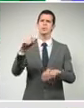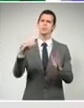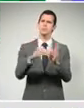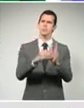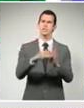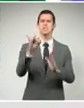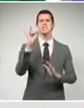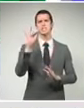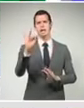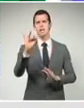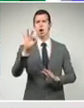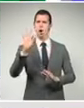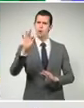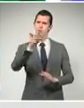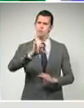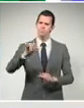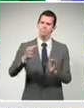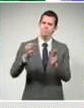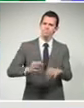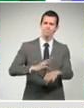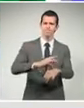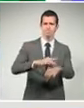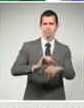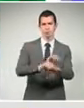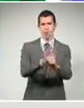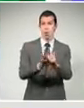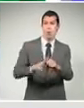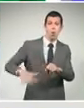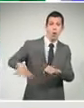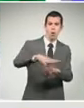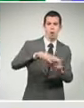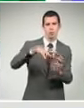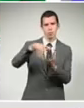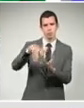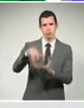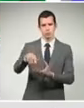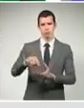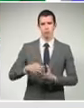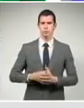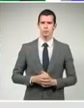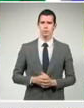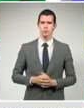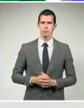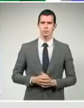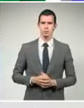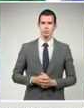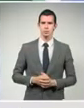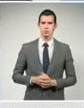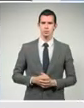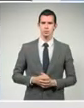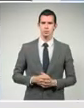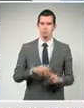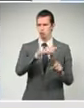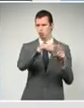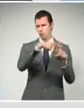652.078 casos se confirmaron con COVID en el mundo. Eso hace que ya la cifra total sea de